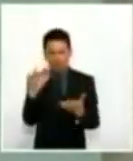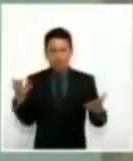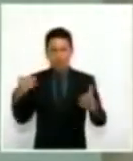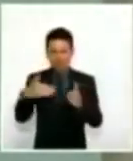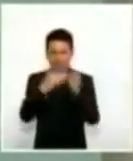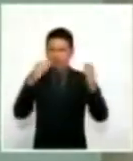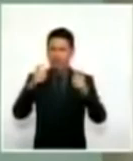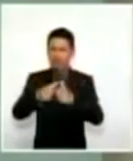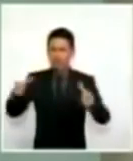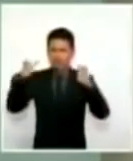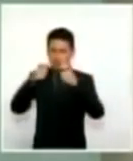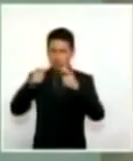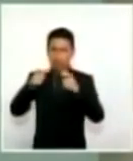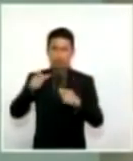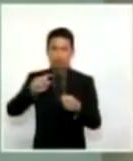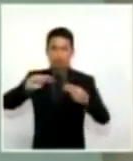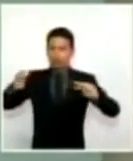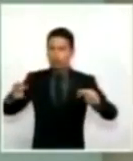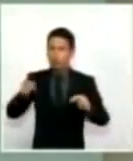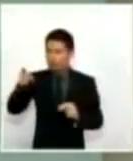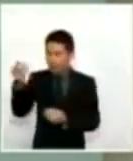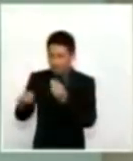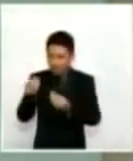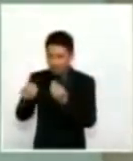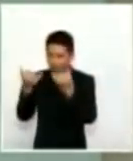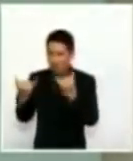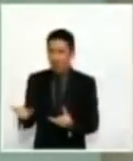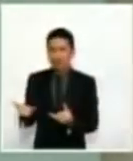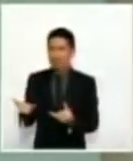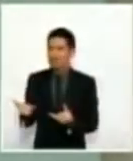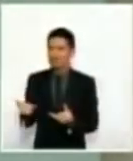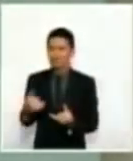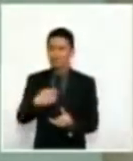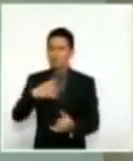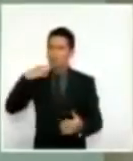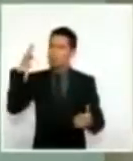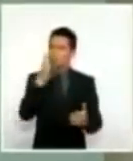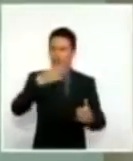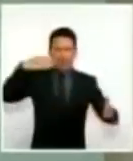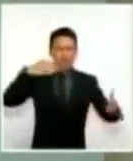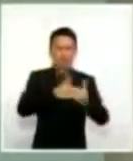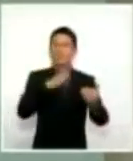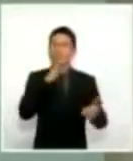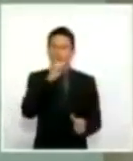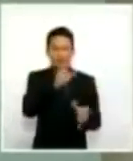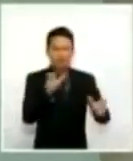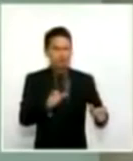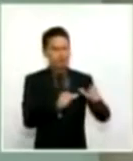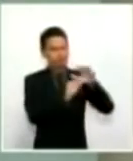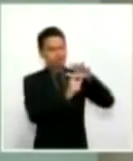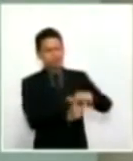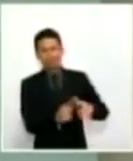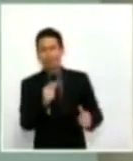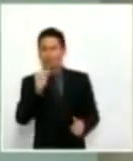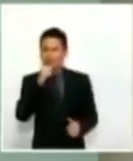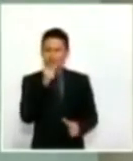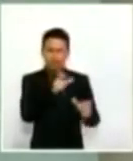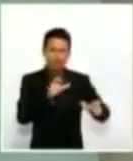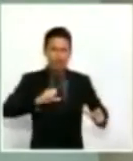este Congreso. Todo lo contrario. Lo que ustedes hicieron hoy fue una andanada contra las víctimas y contra los derechos humanos en este